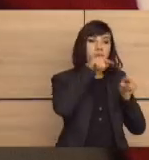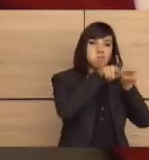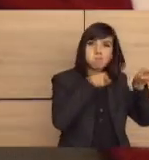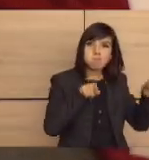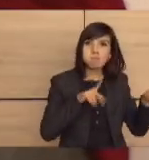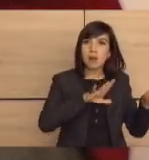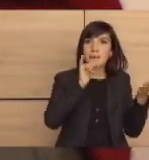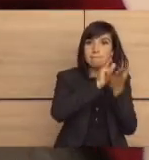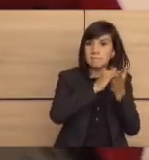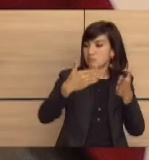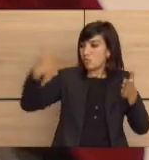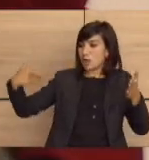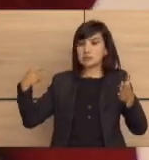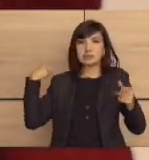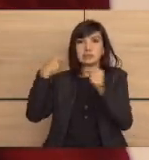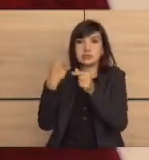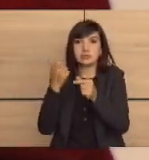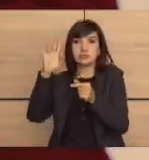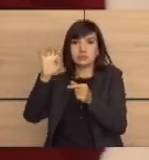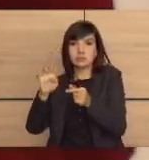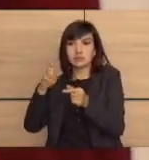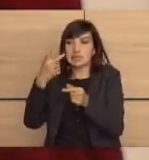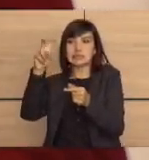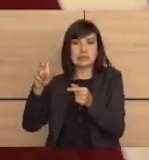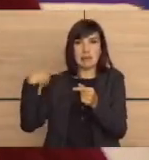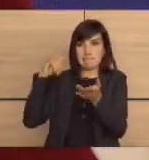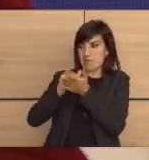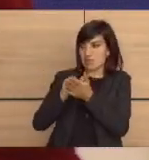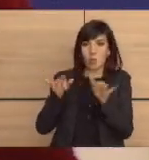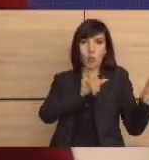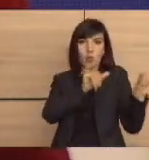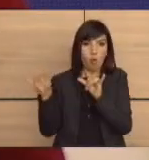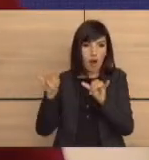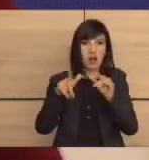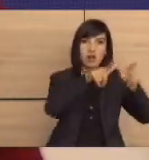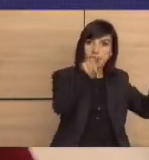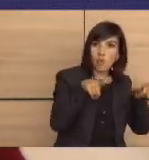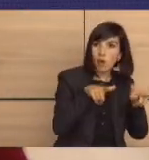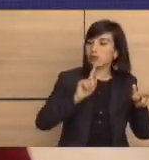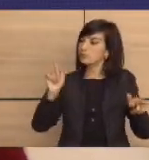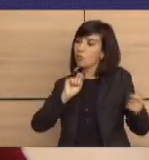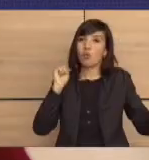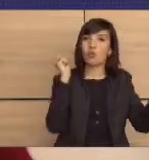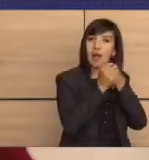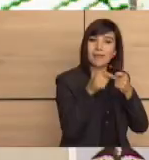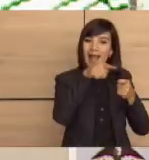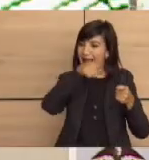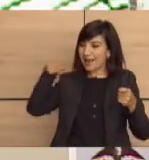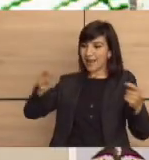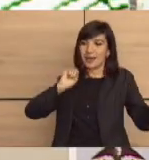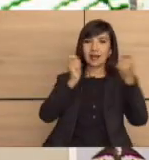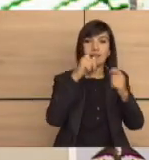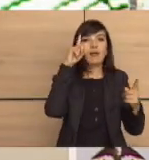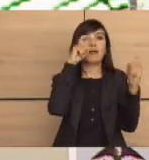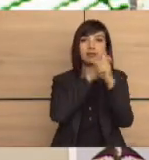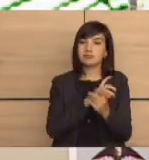algunas cosas cambiaron? Creo que eso es pensar históricamente. O pensar históricamente no solamente es hacer del café la explicación, la